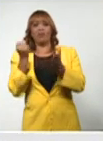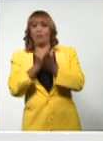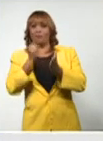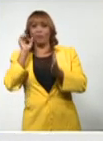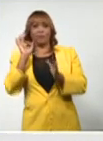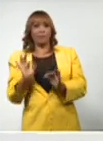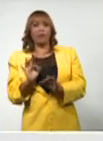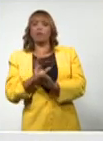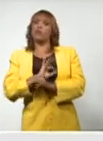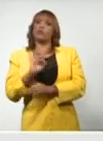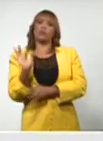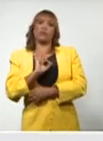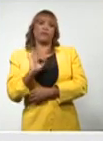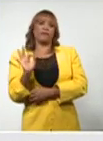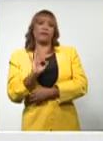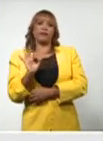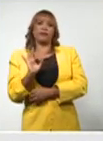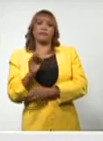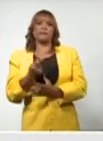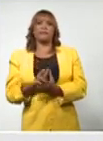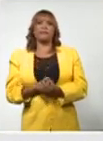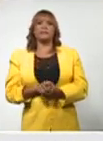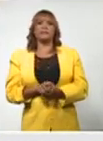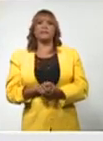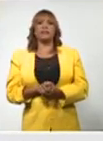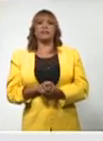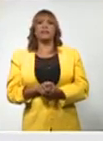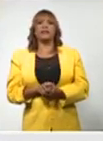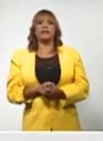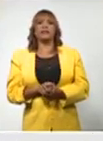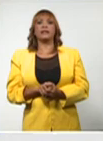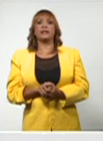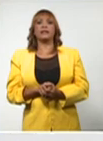no está demostrado. No obstante, el criterio que se tiene,